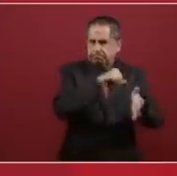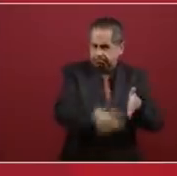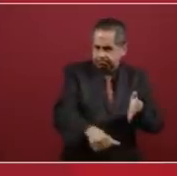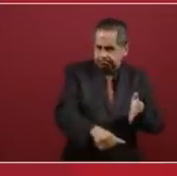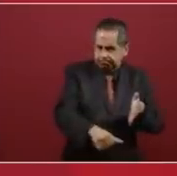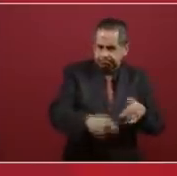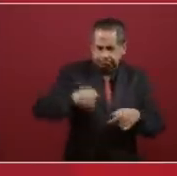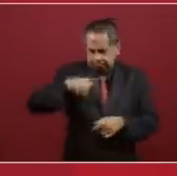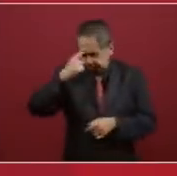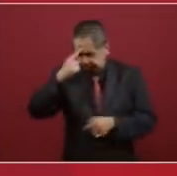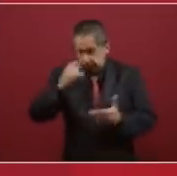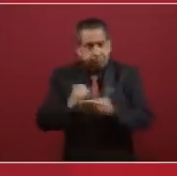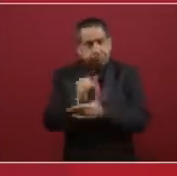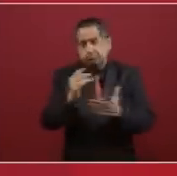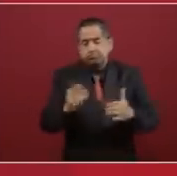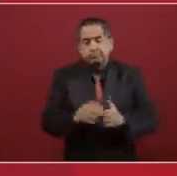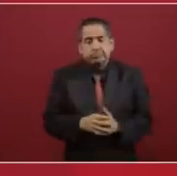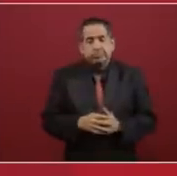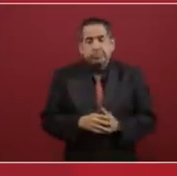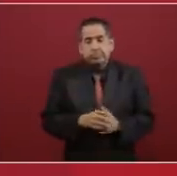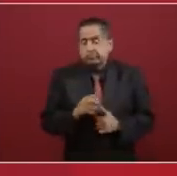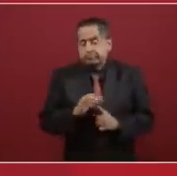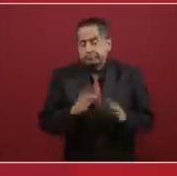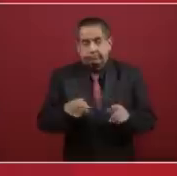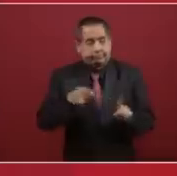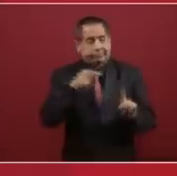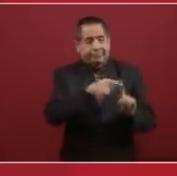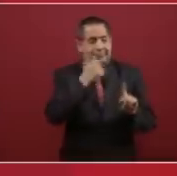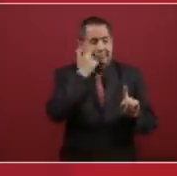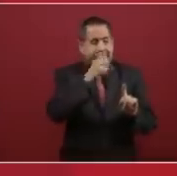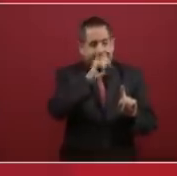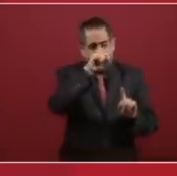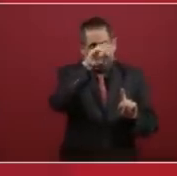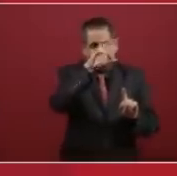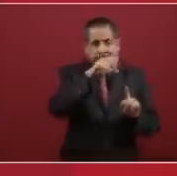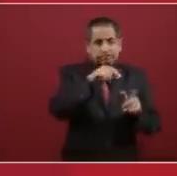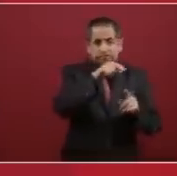que se quería explotar a cielo abierto